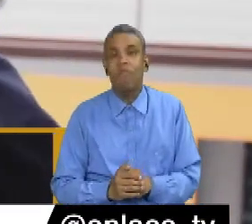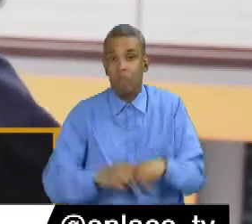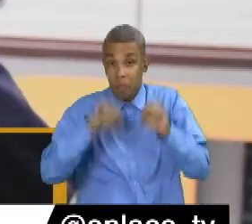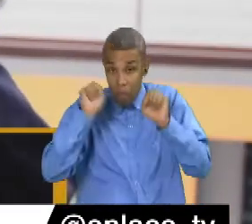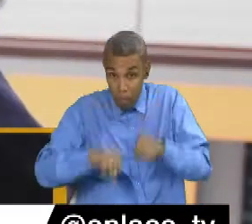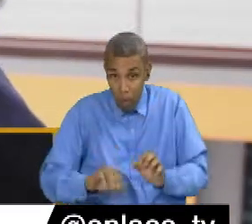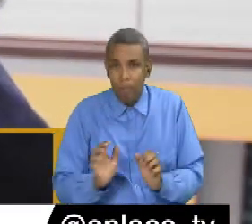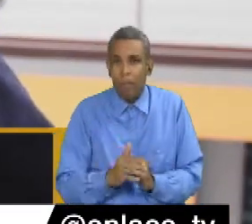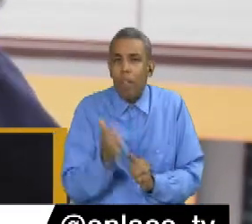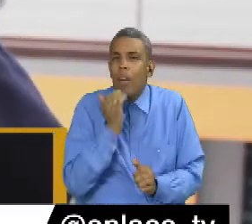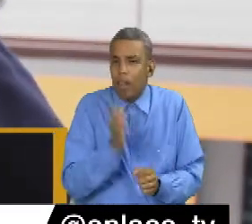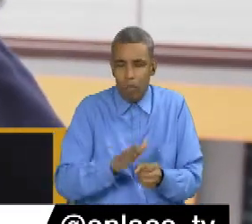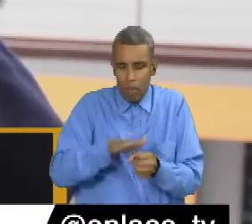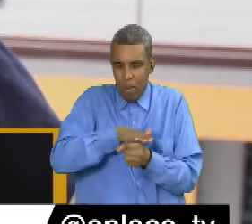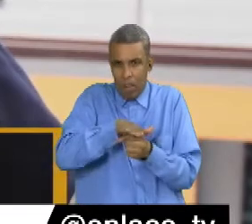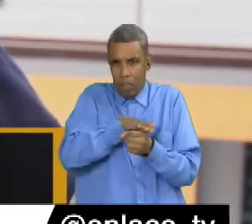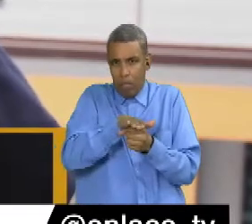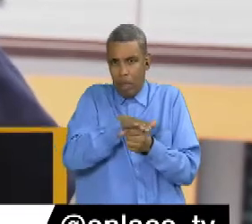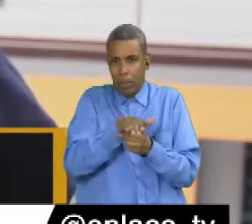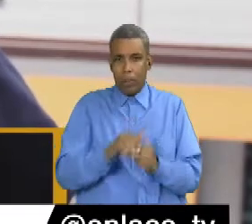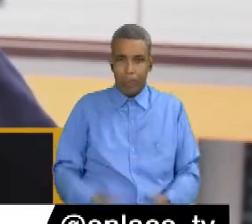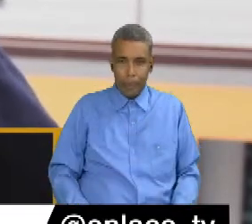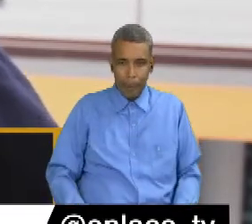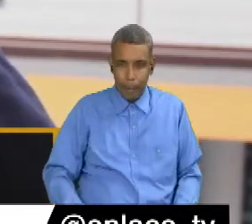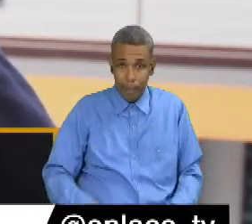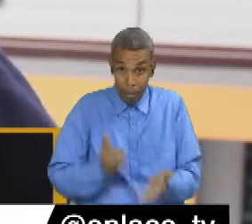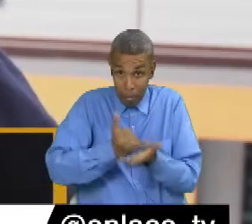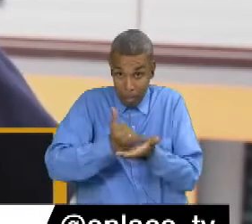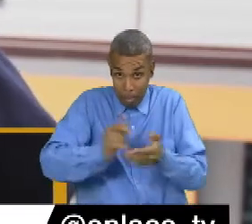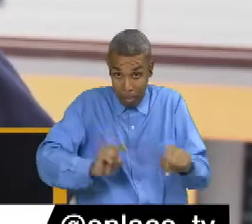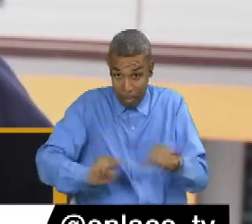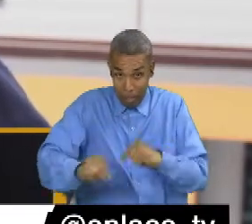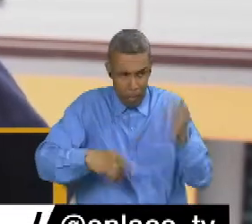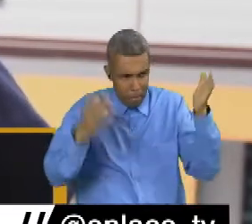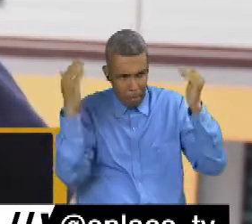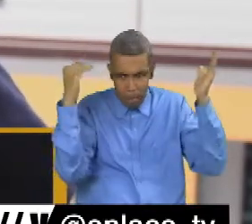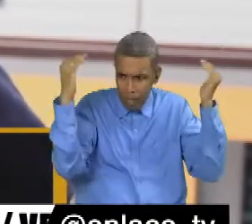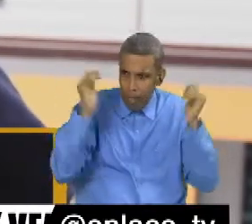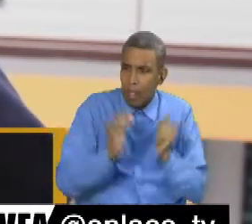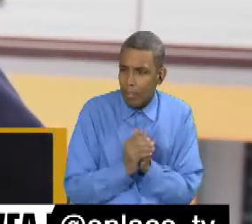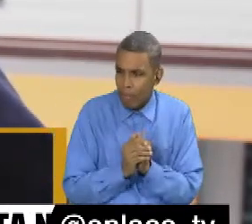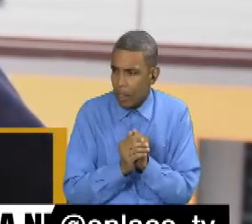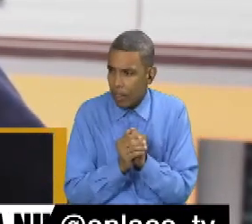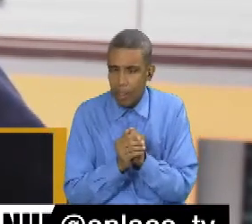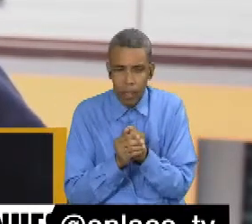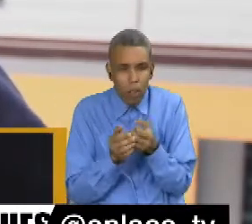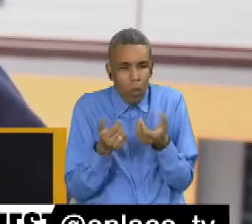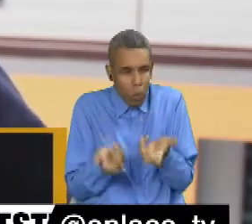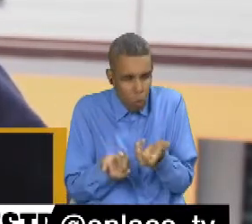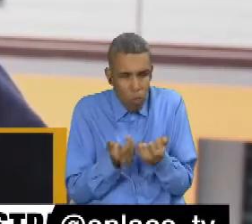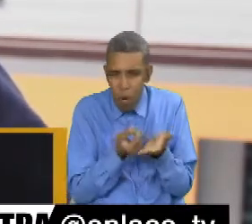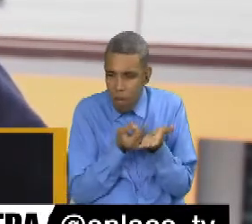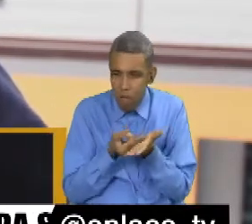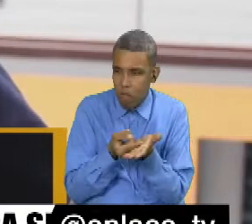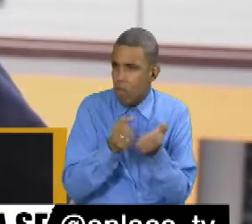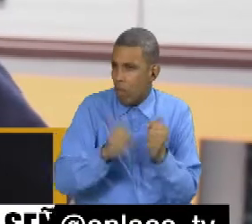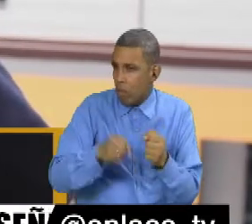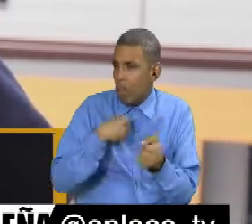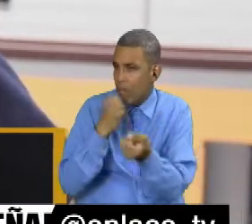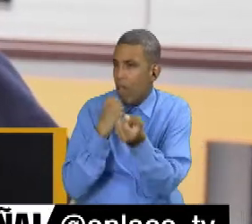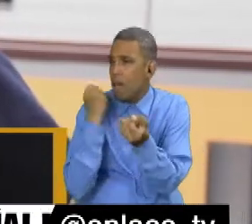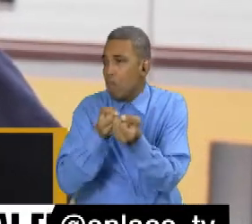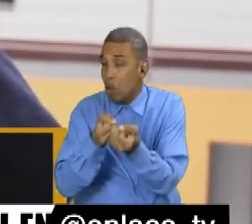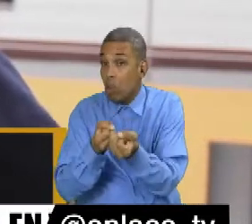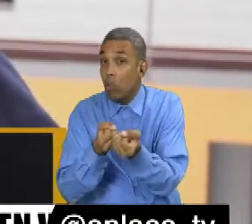barrios los consejos barriales de gestión del riesgo, en sus comunas la Consejo Comunal de Gestión del